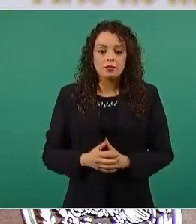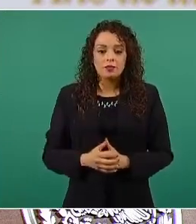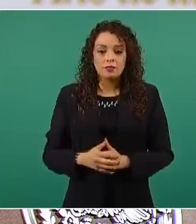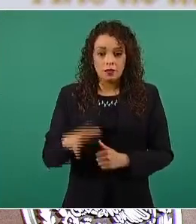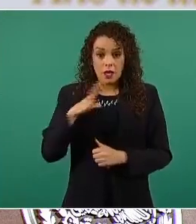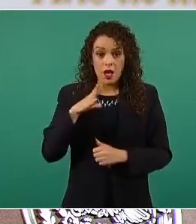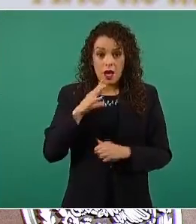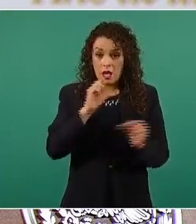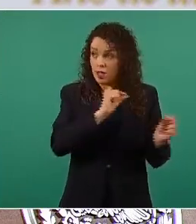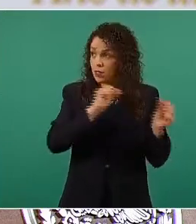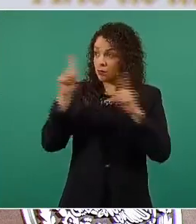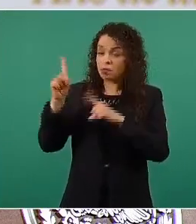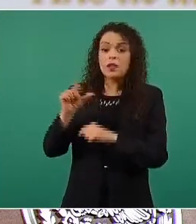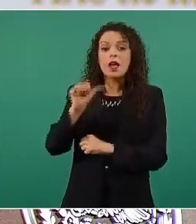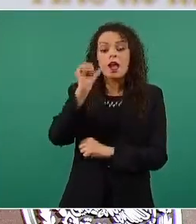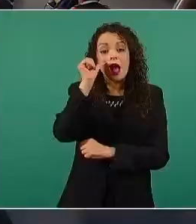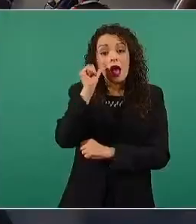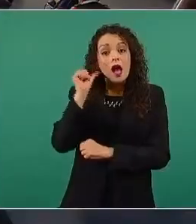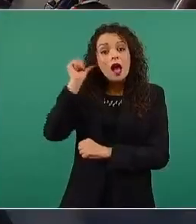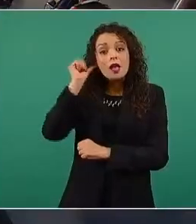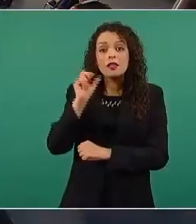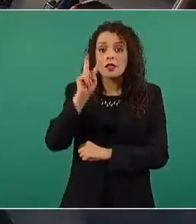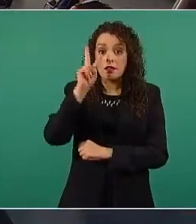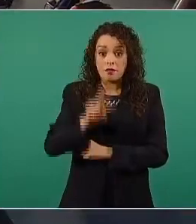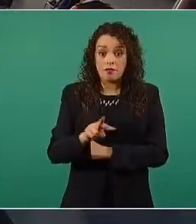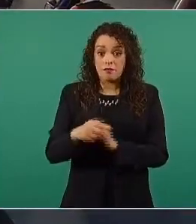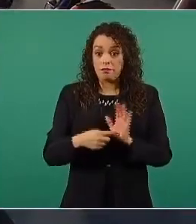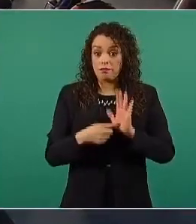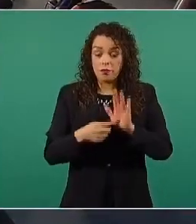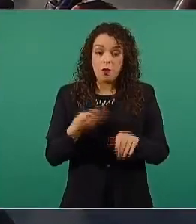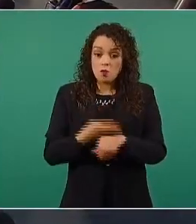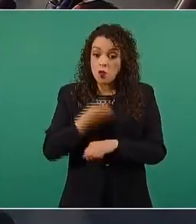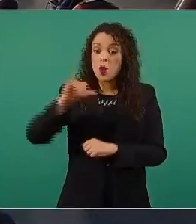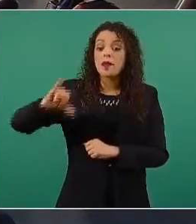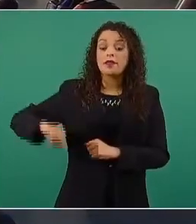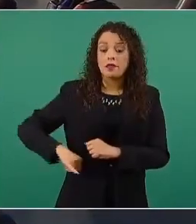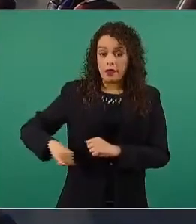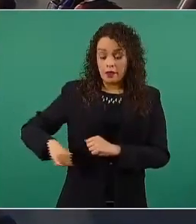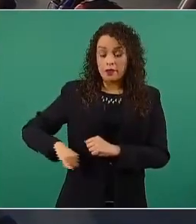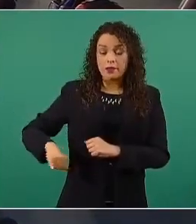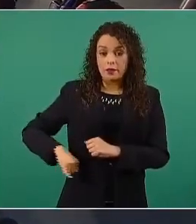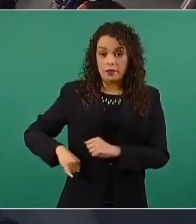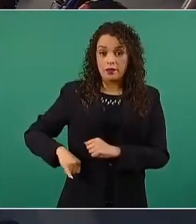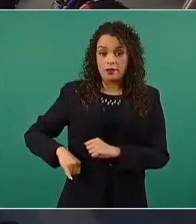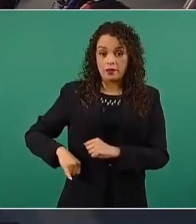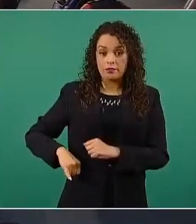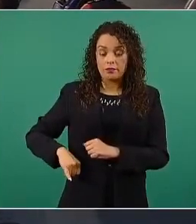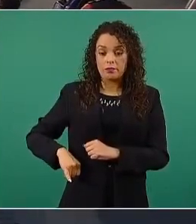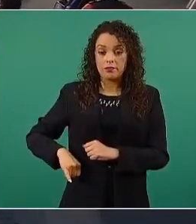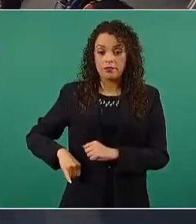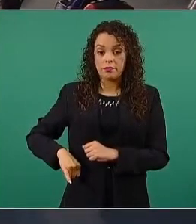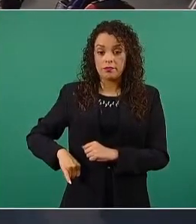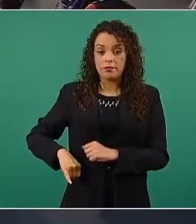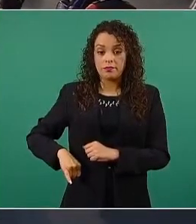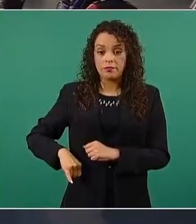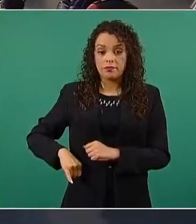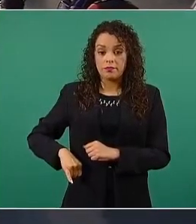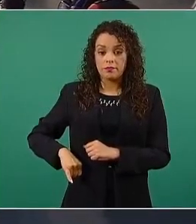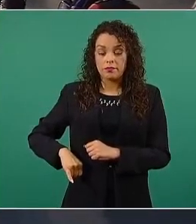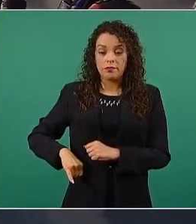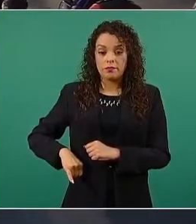la lámina, porque es interesante esto, más para que no crean que